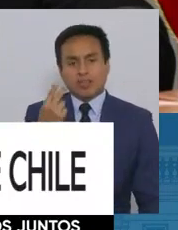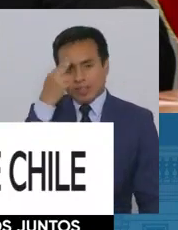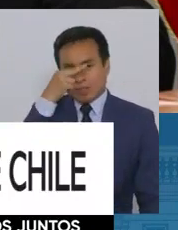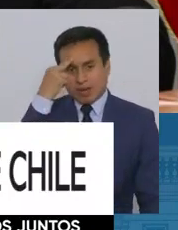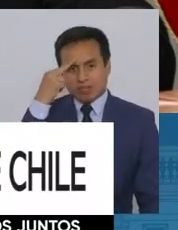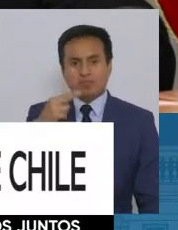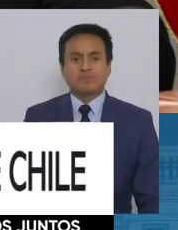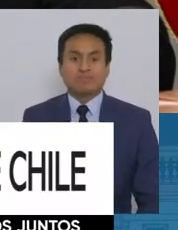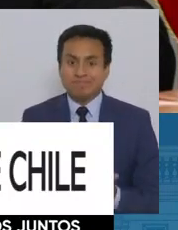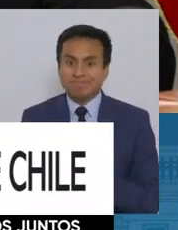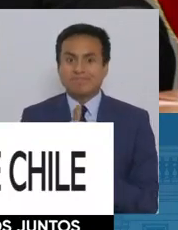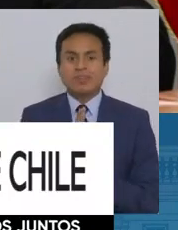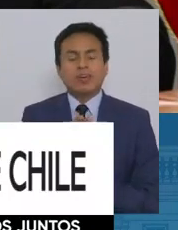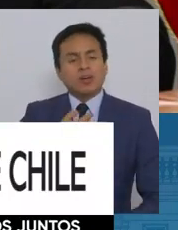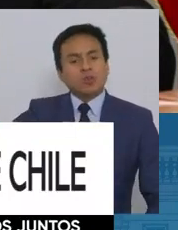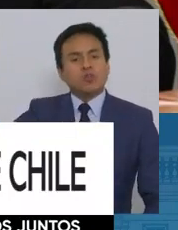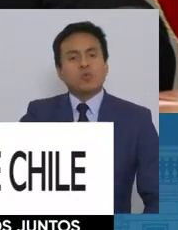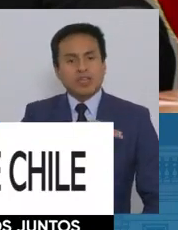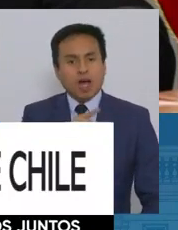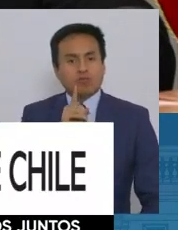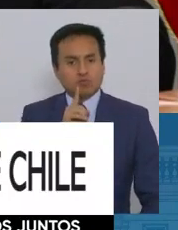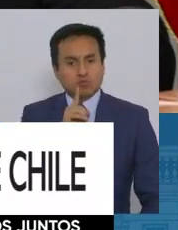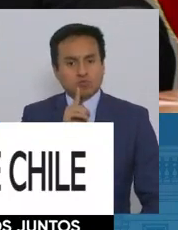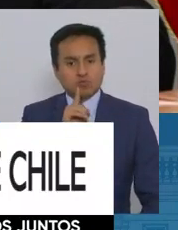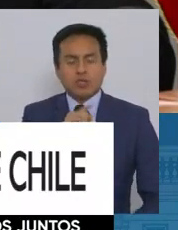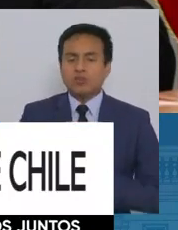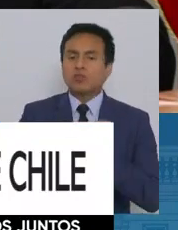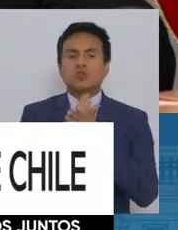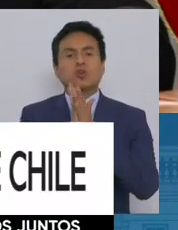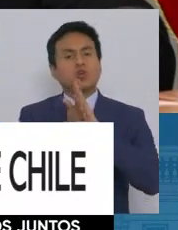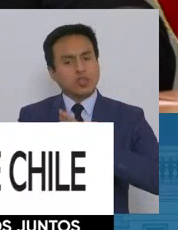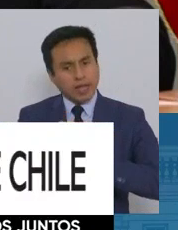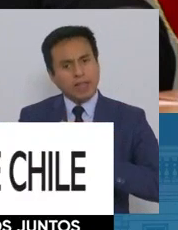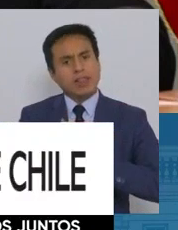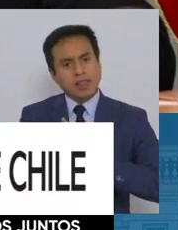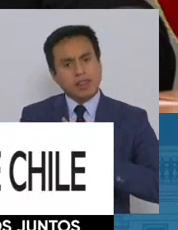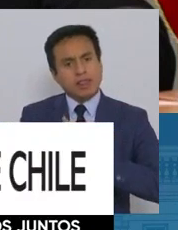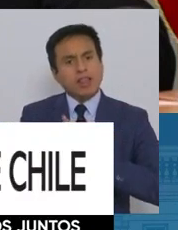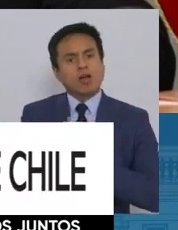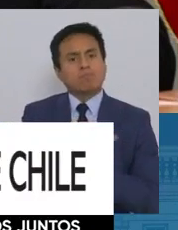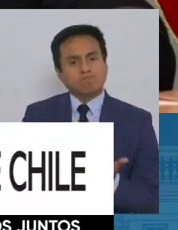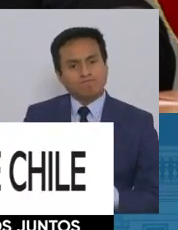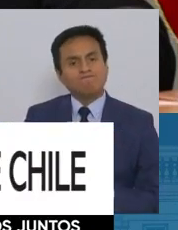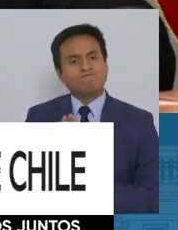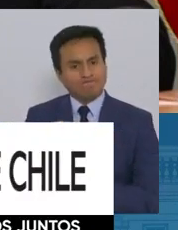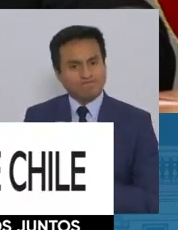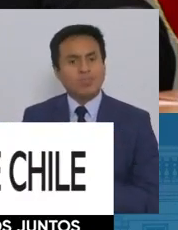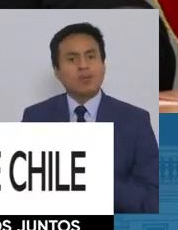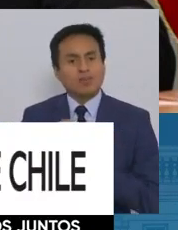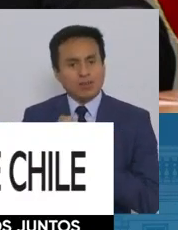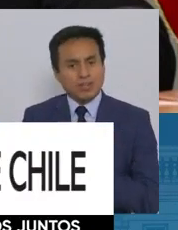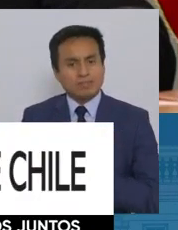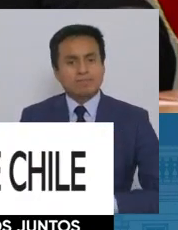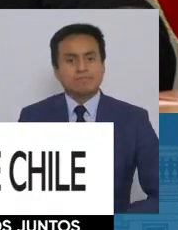marzo y va a contar con nuestra total y contributiva